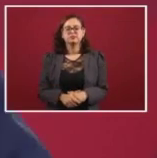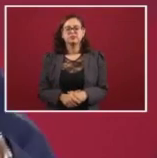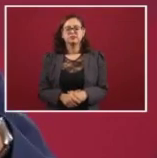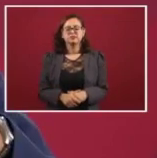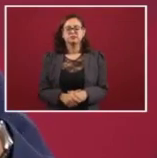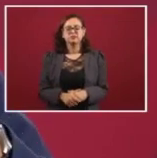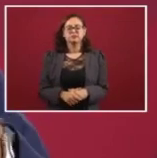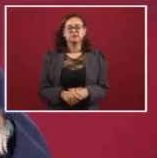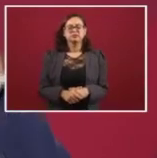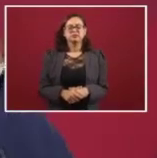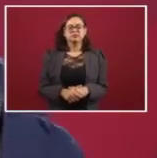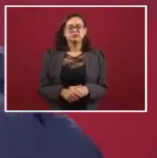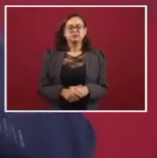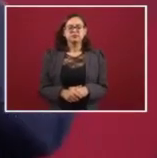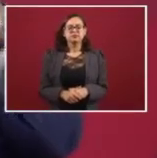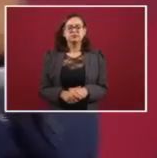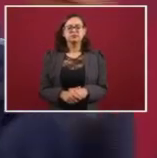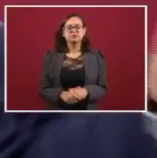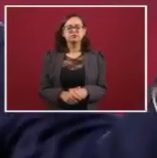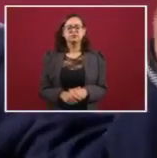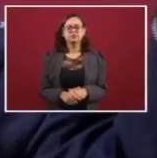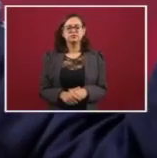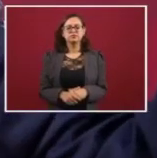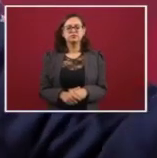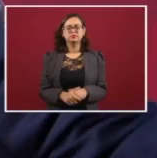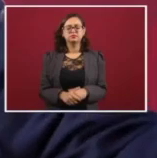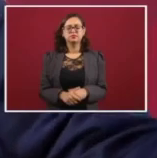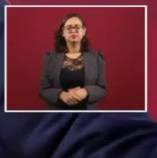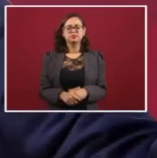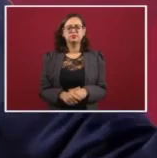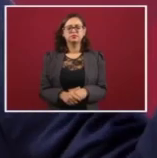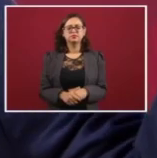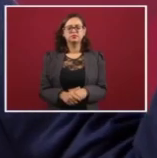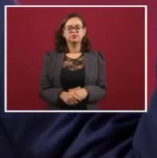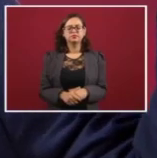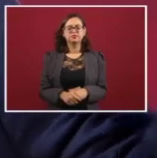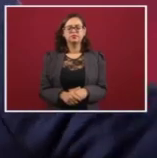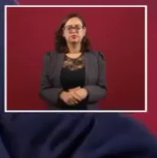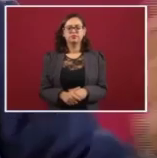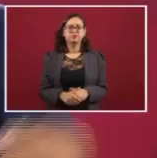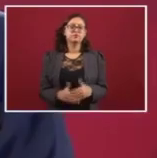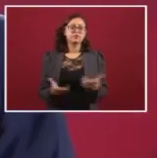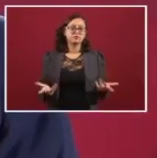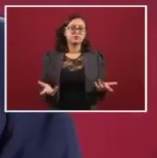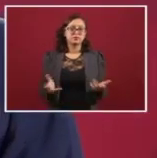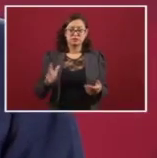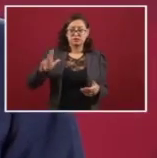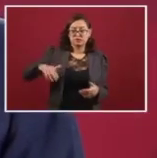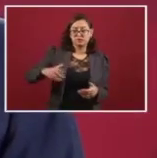Por eso, bueno, les decía yo en el caso de las cifras de empleo